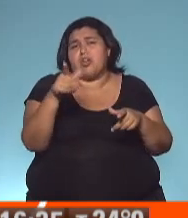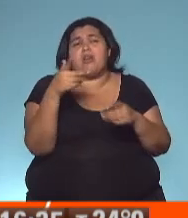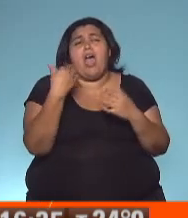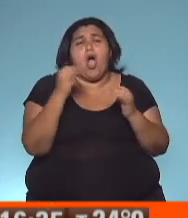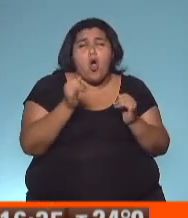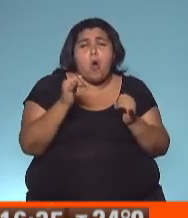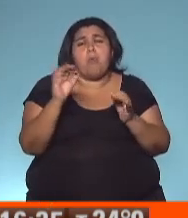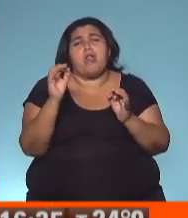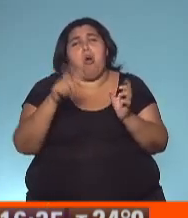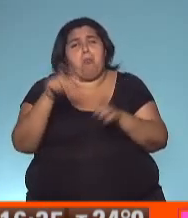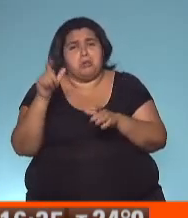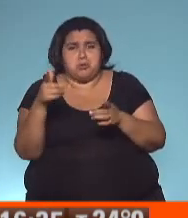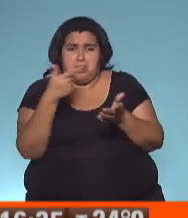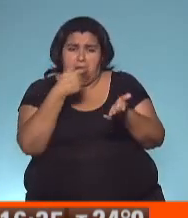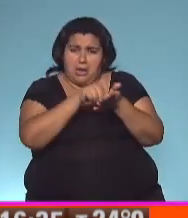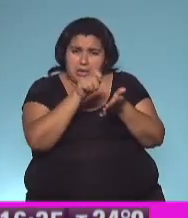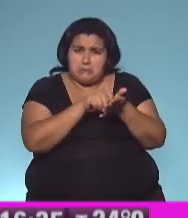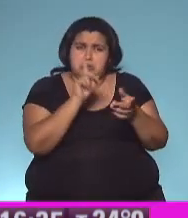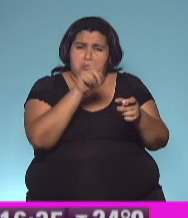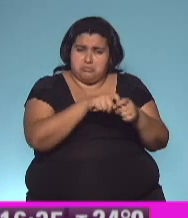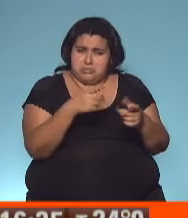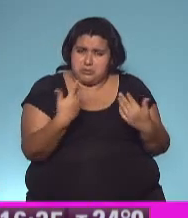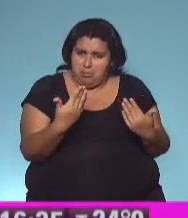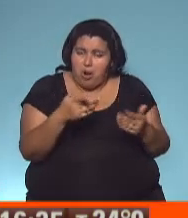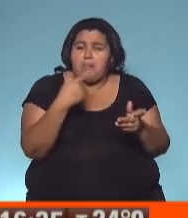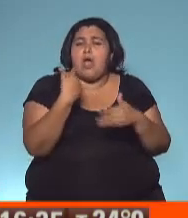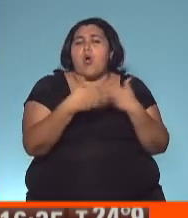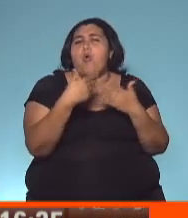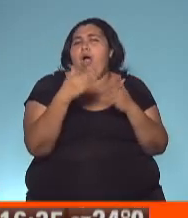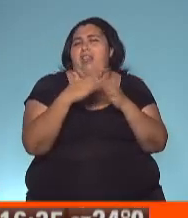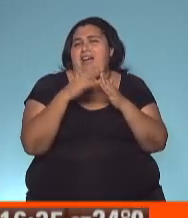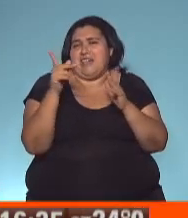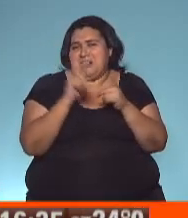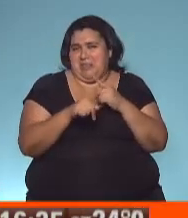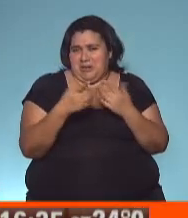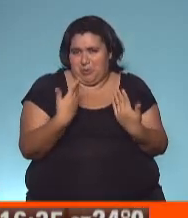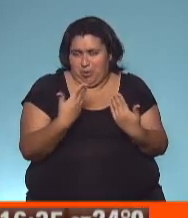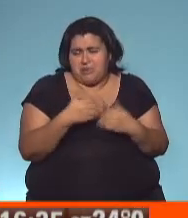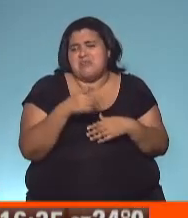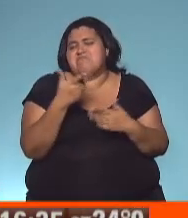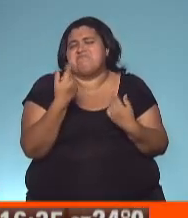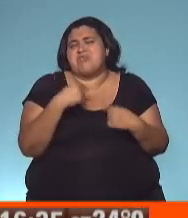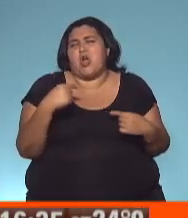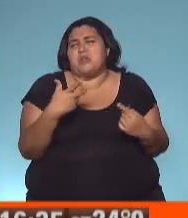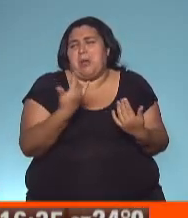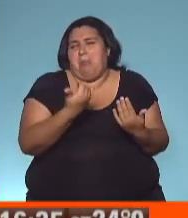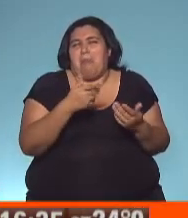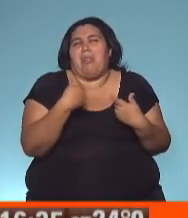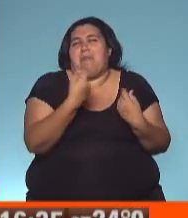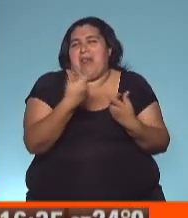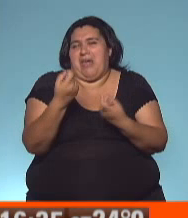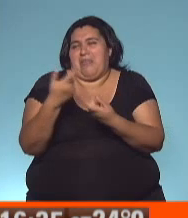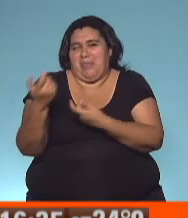puedan inscribirse con sus equipos y jugar de sus hogares. Son pequeñas cosas, pero